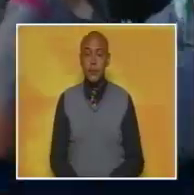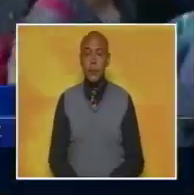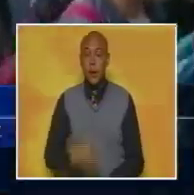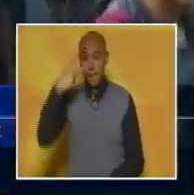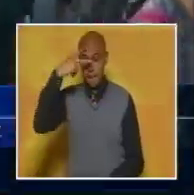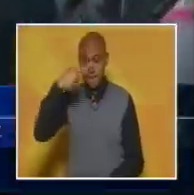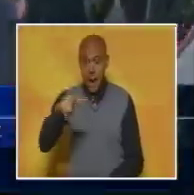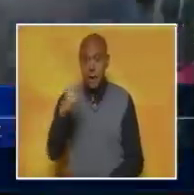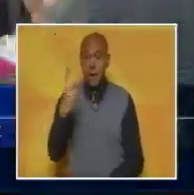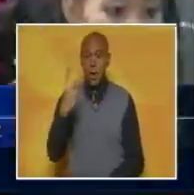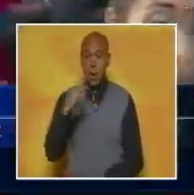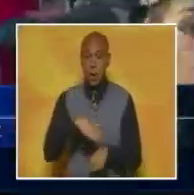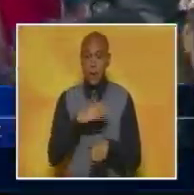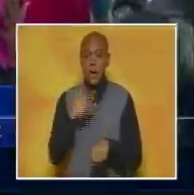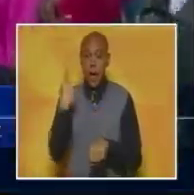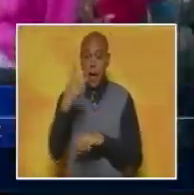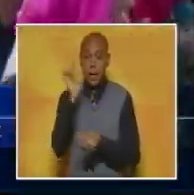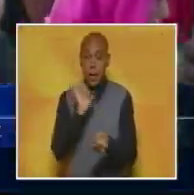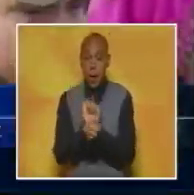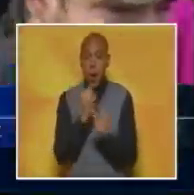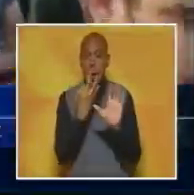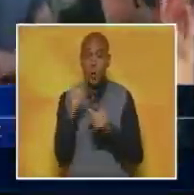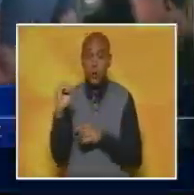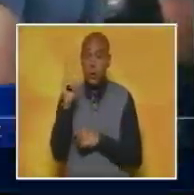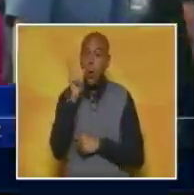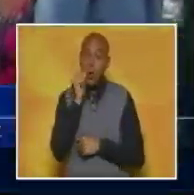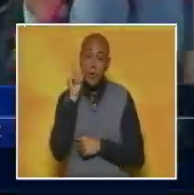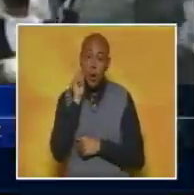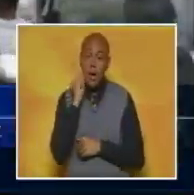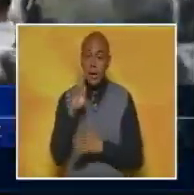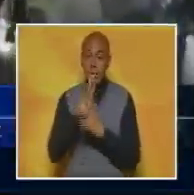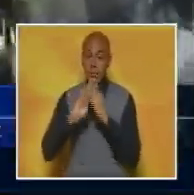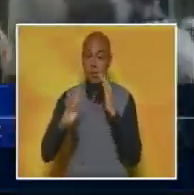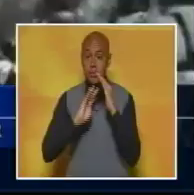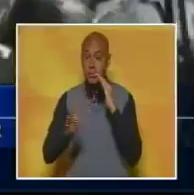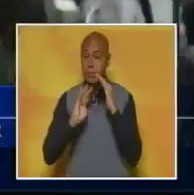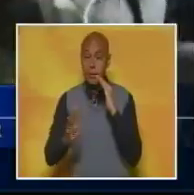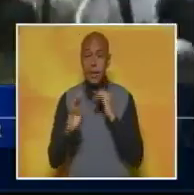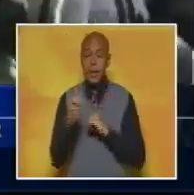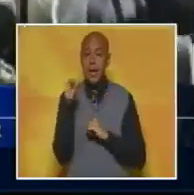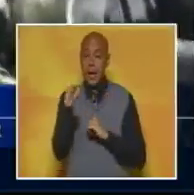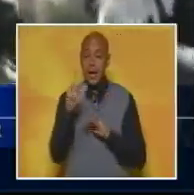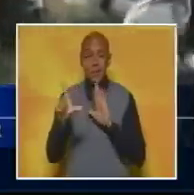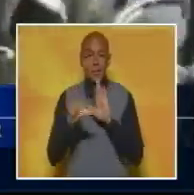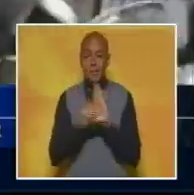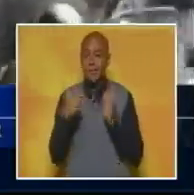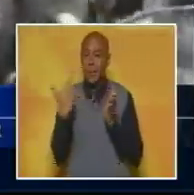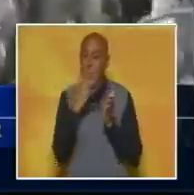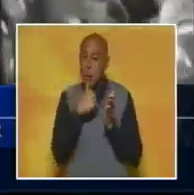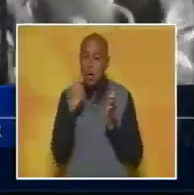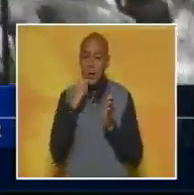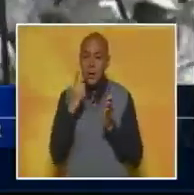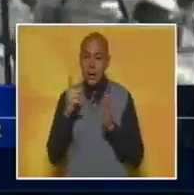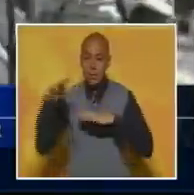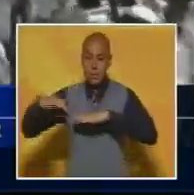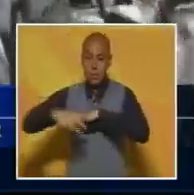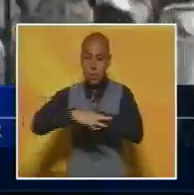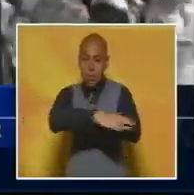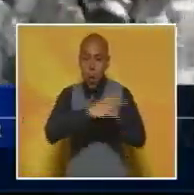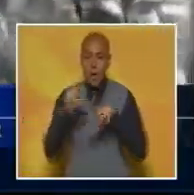En México, este jueves fueron detenidos 800 migrantes centroamericanos que ingresaron de manera irregular a través del río